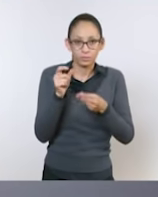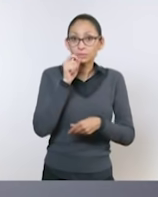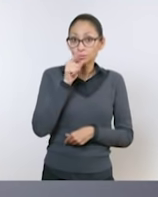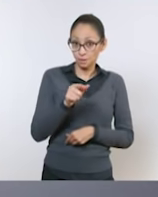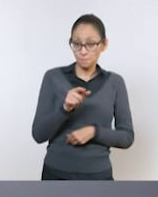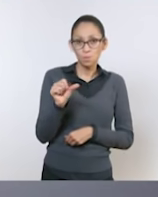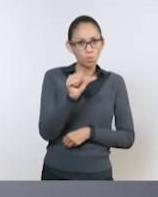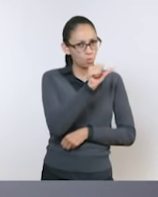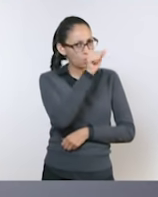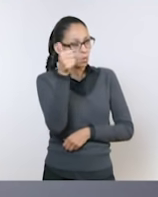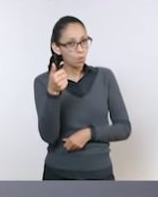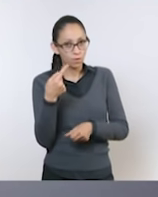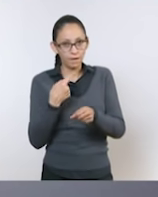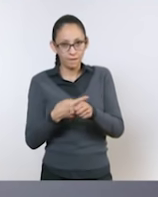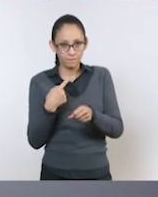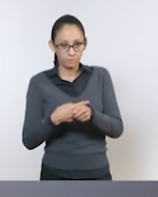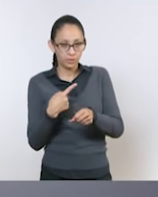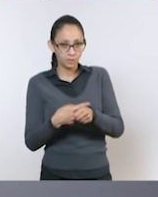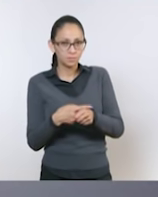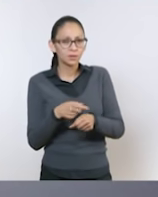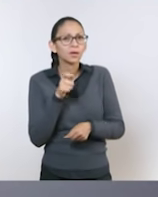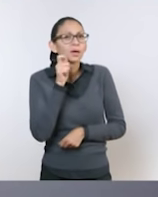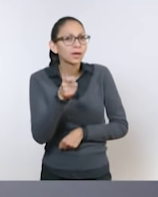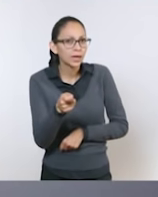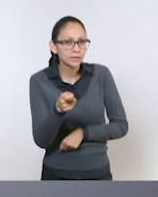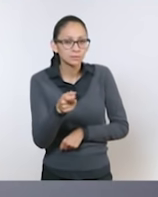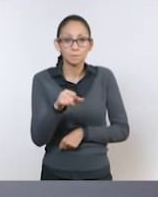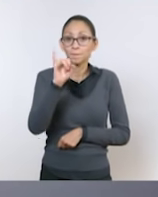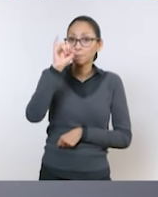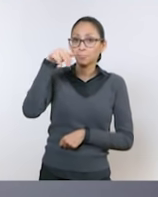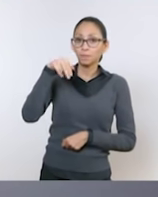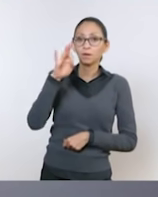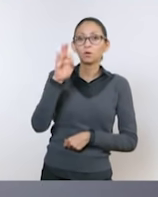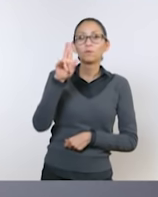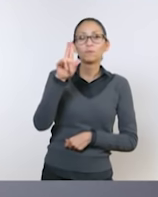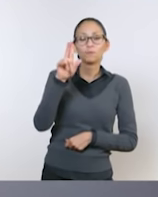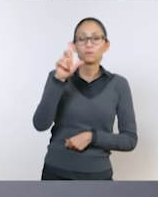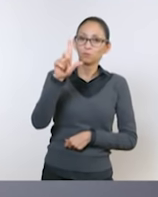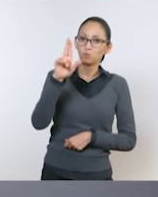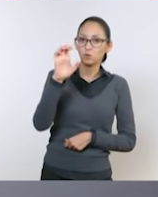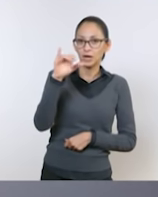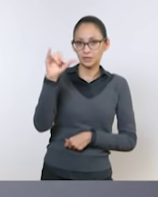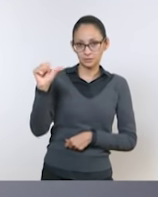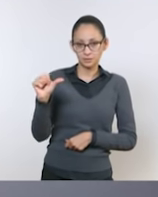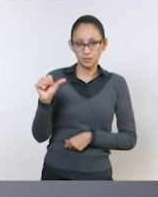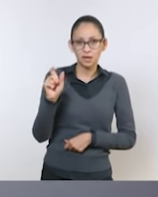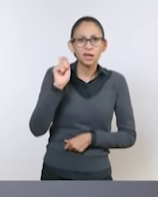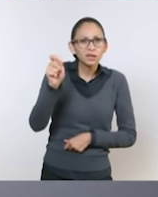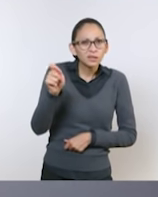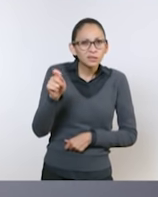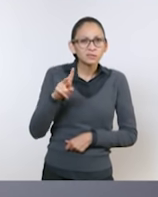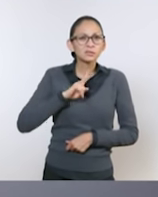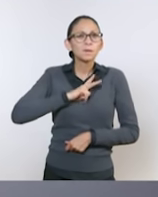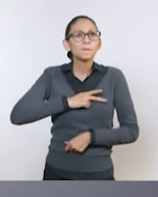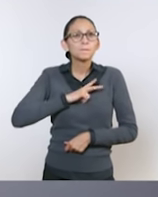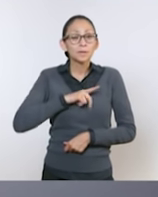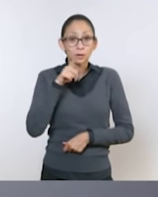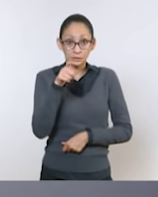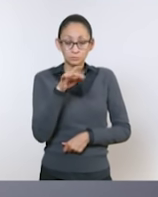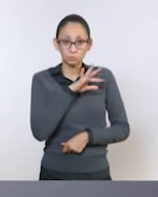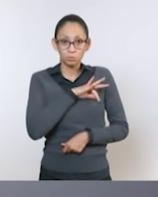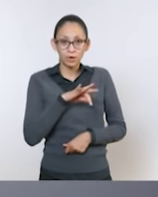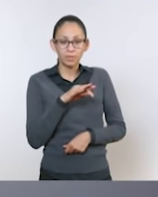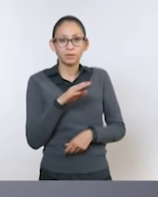respiratorias húmedas. Otra enfermedad respiratoria es la influenza. La ocasiona